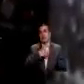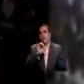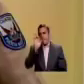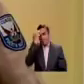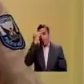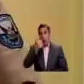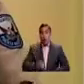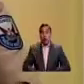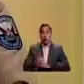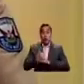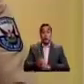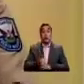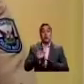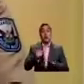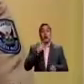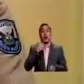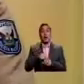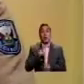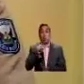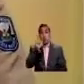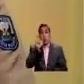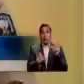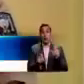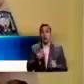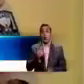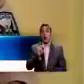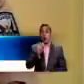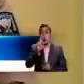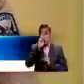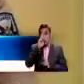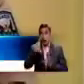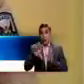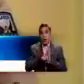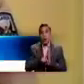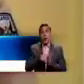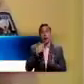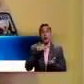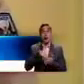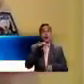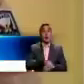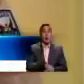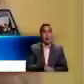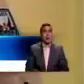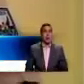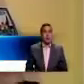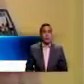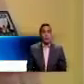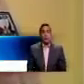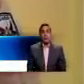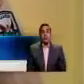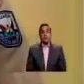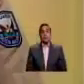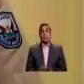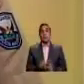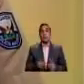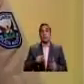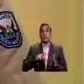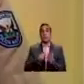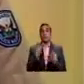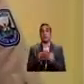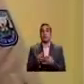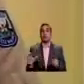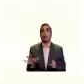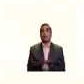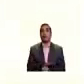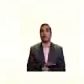autoridades. Si tuviéramos por cada persona que incumple la ley un detenido y puesto a órdenes de la justicia, saturaríamos primero cárceles y también